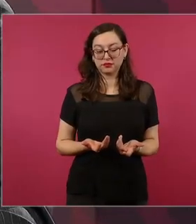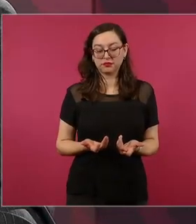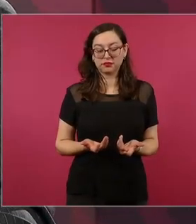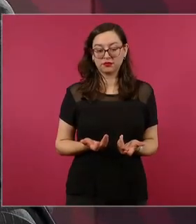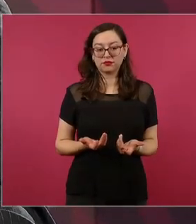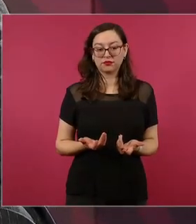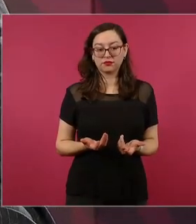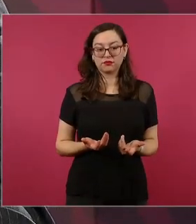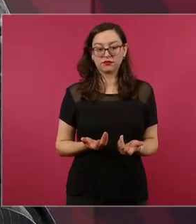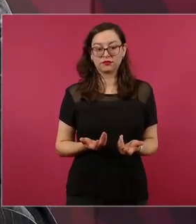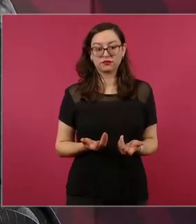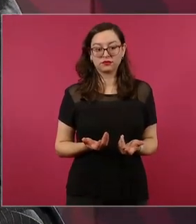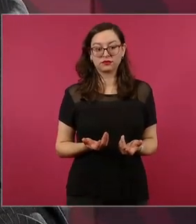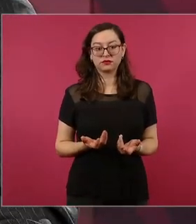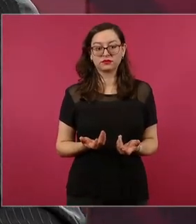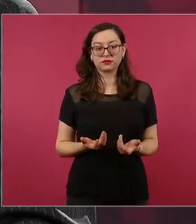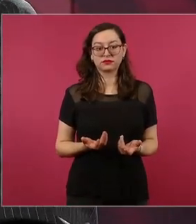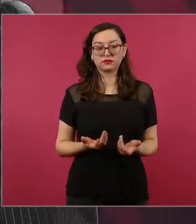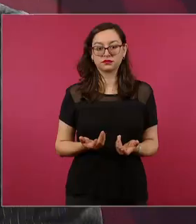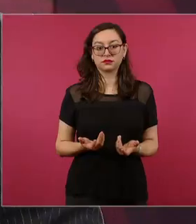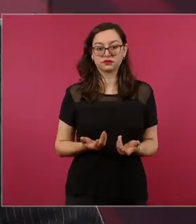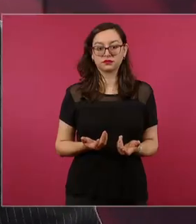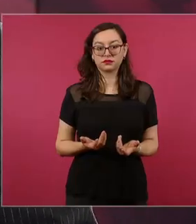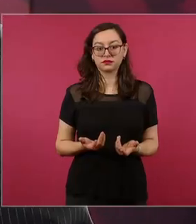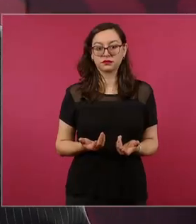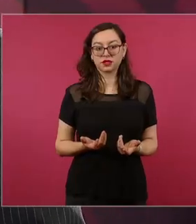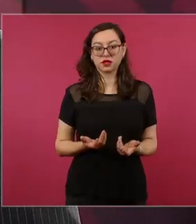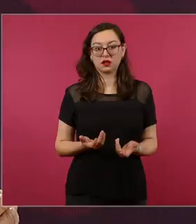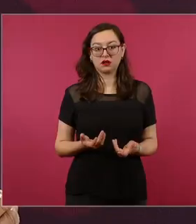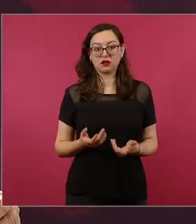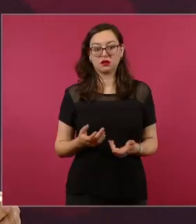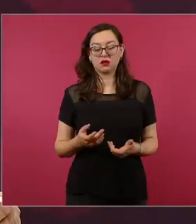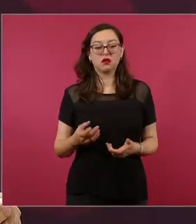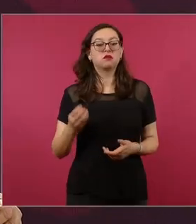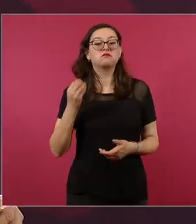no necesariamente que sean buenos juristas,